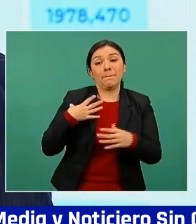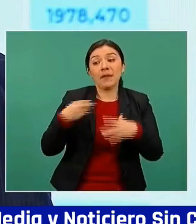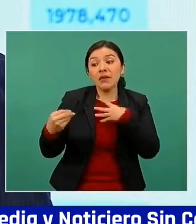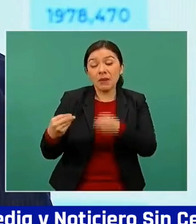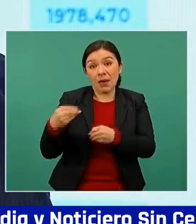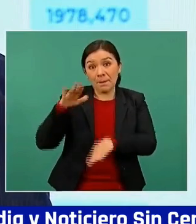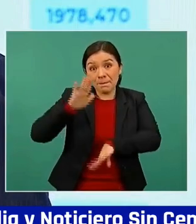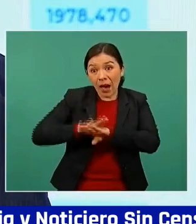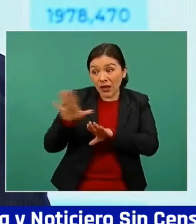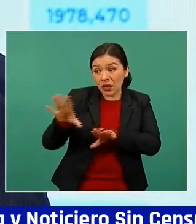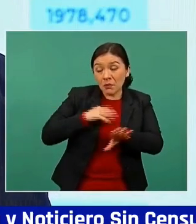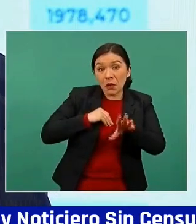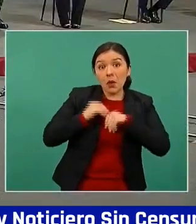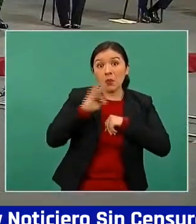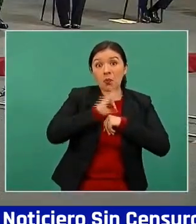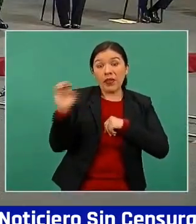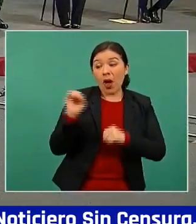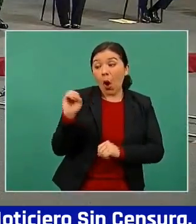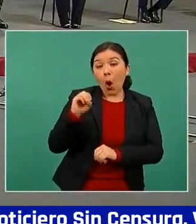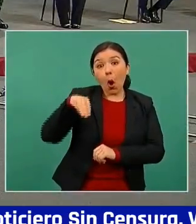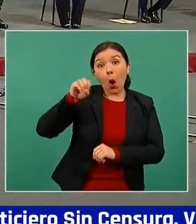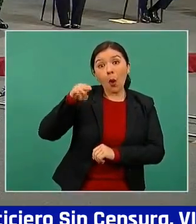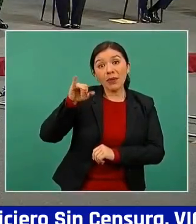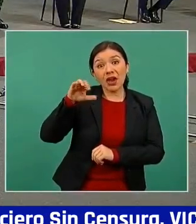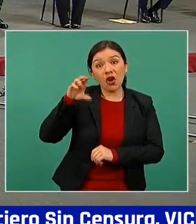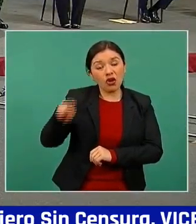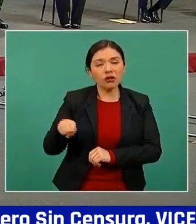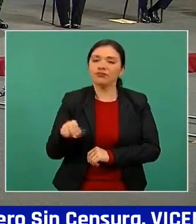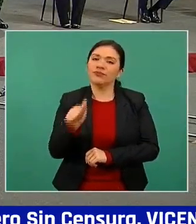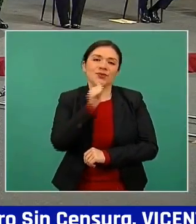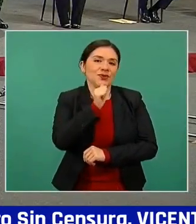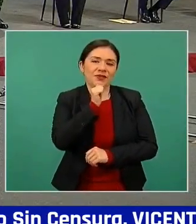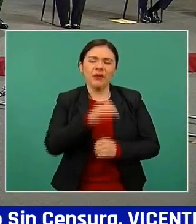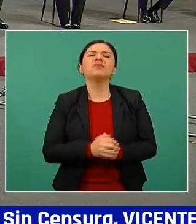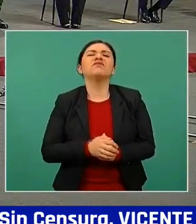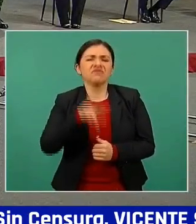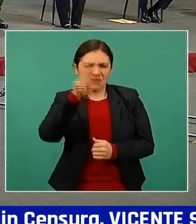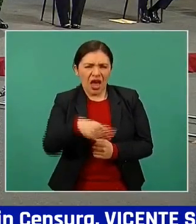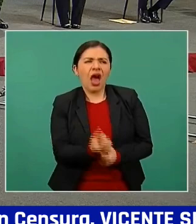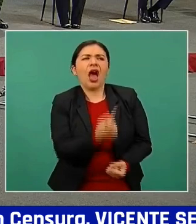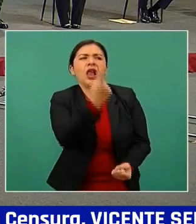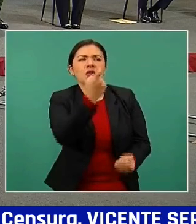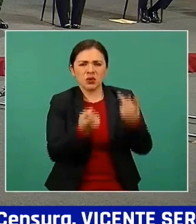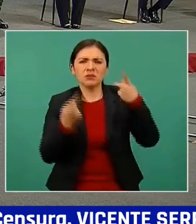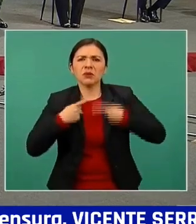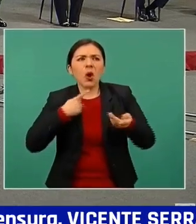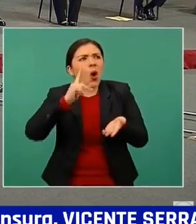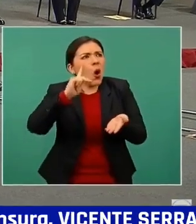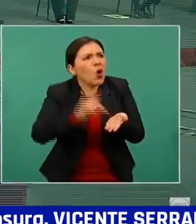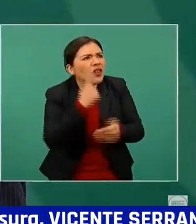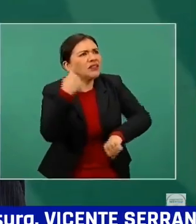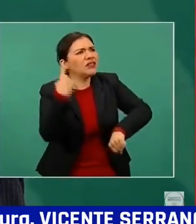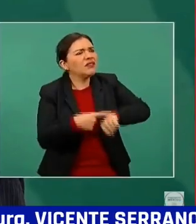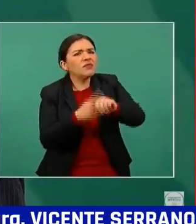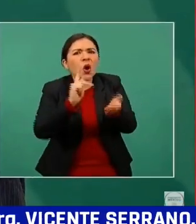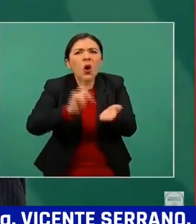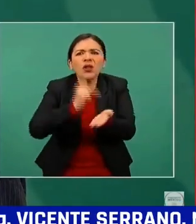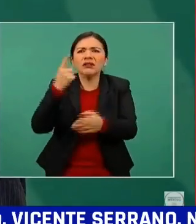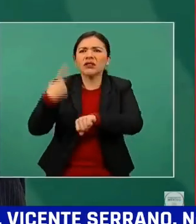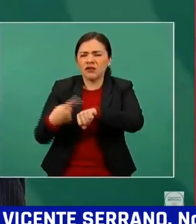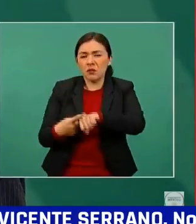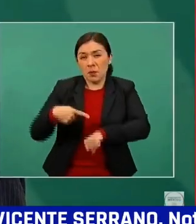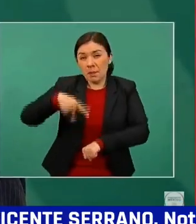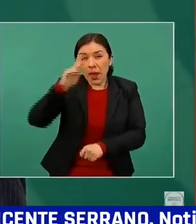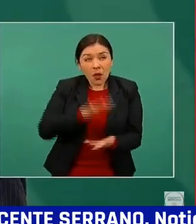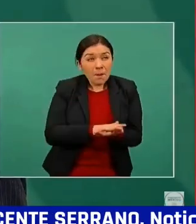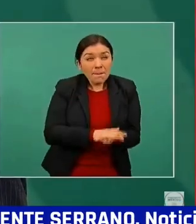con la variante Omicron. Ciertamente se han encontrado casos de reinfección, pero no parece ser lo más